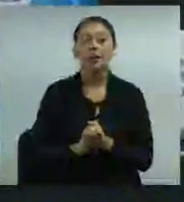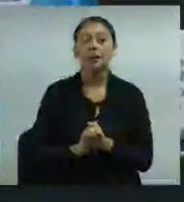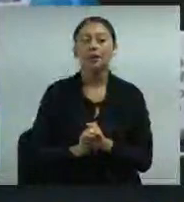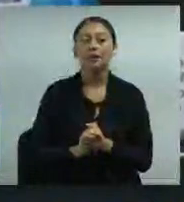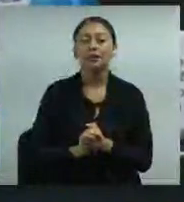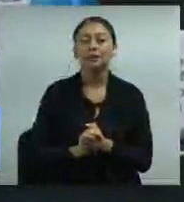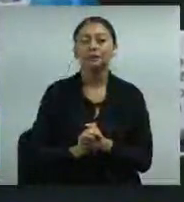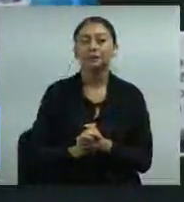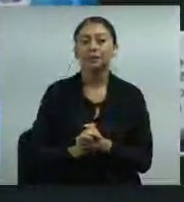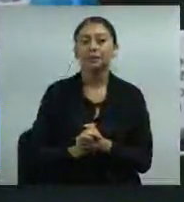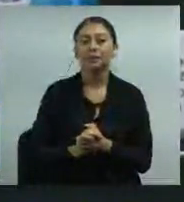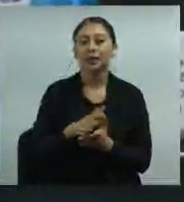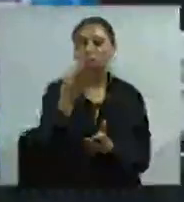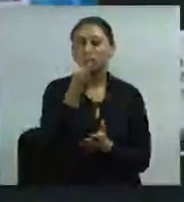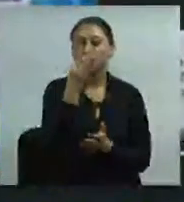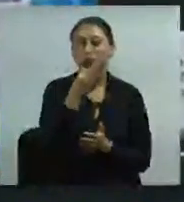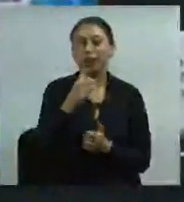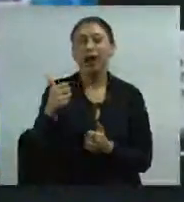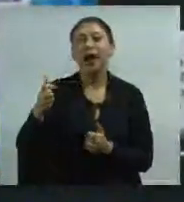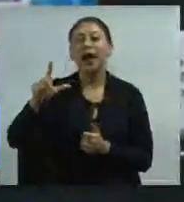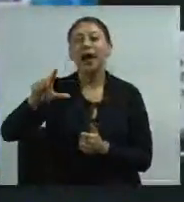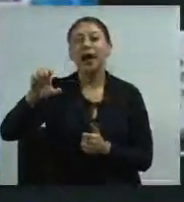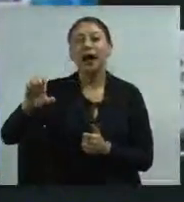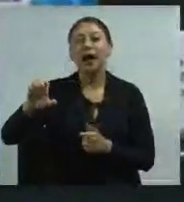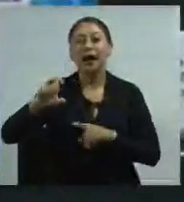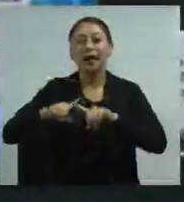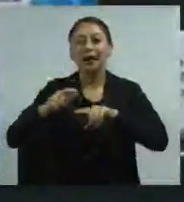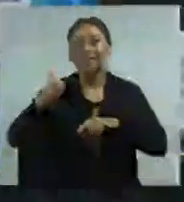la palabra la diputada Alexandra Axip.